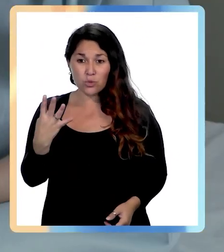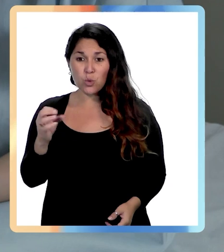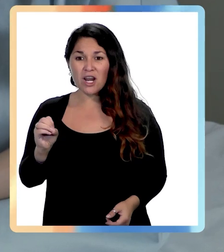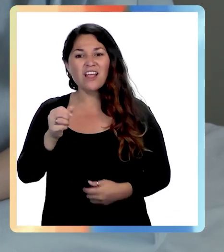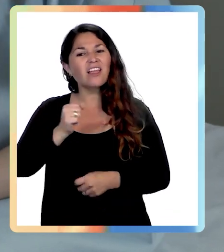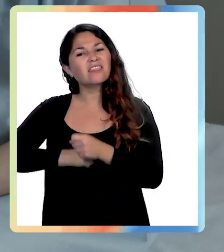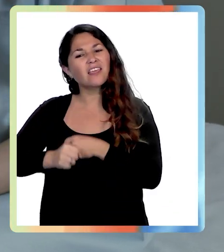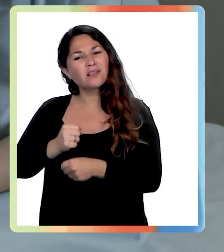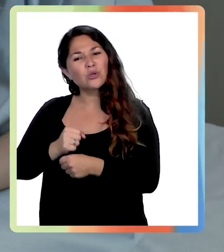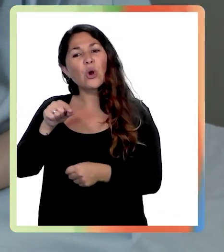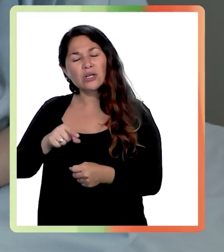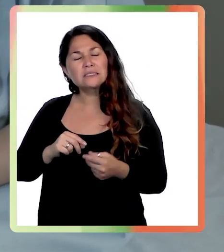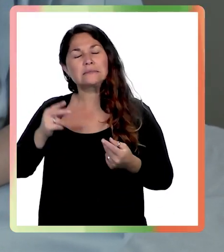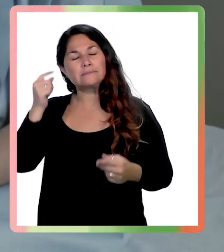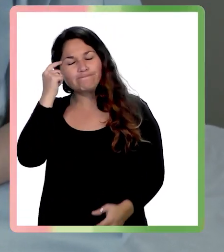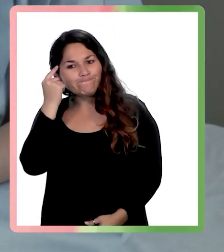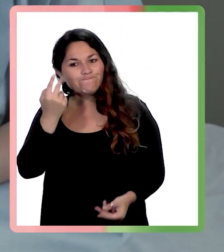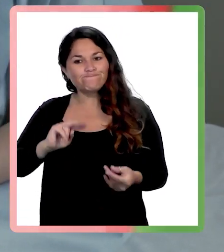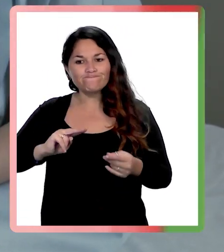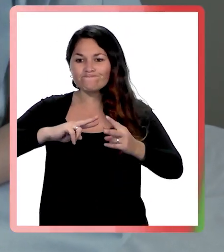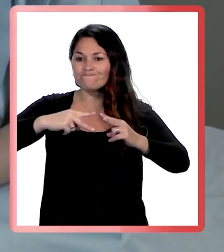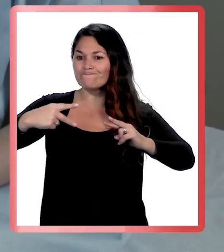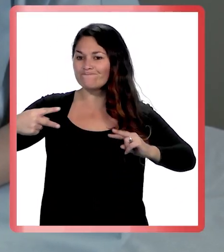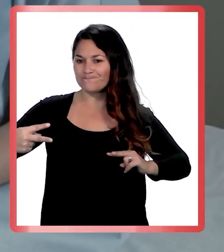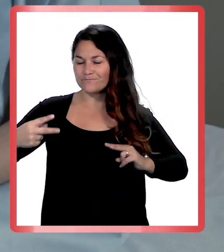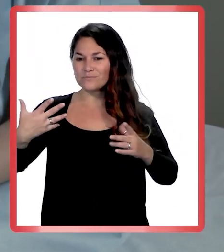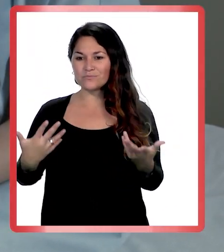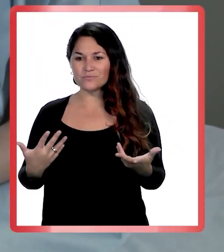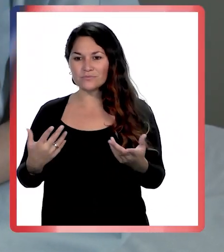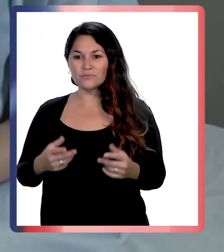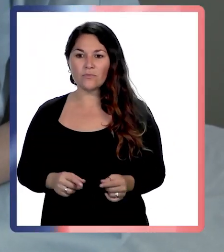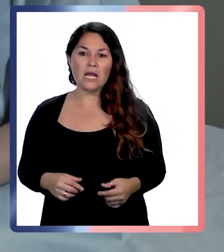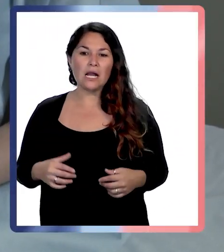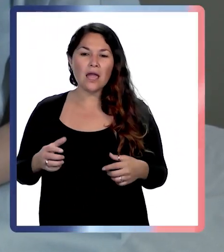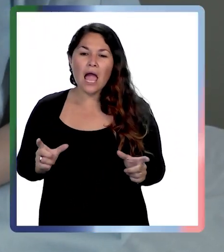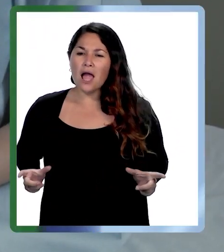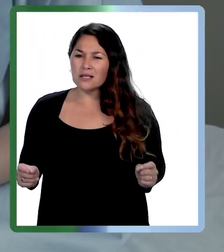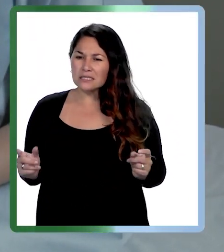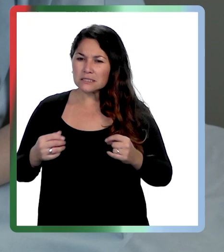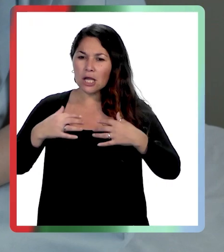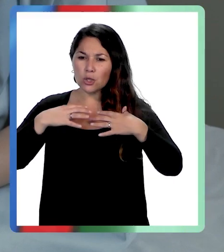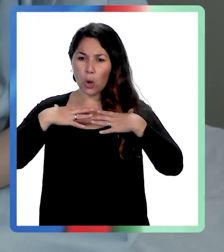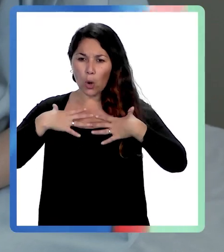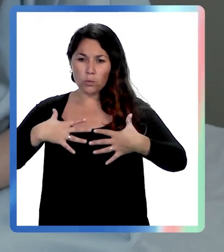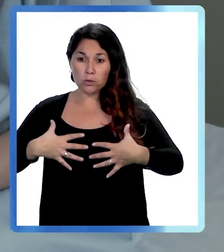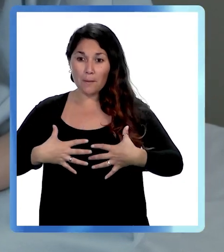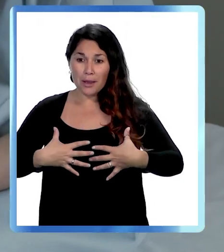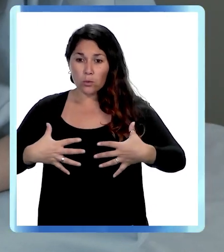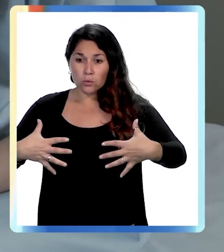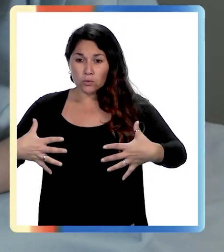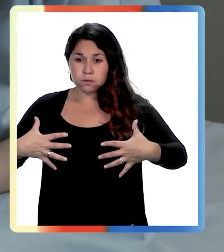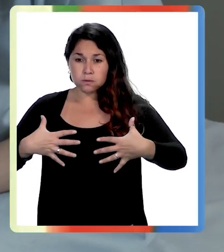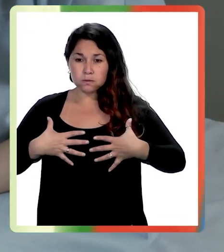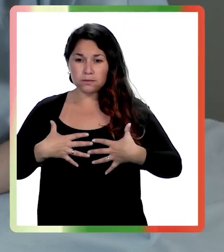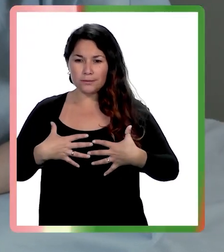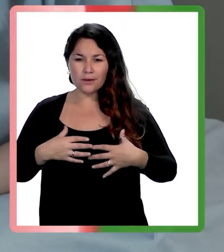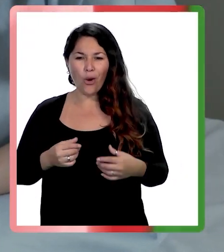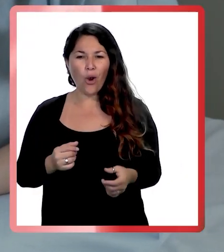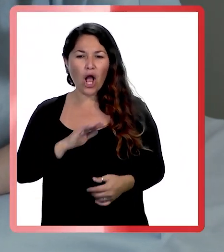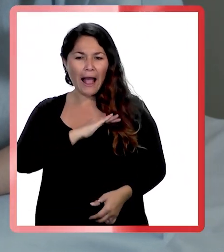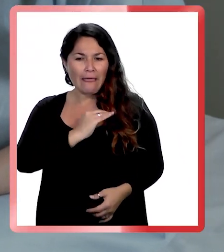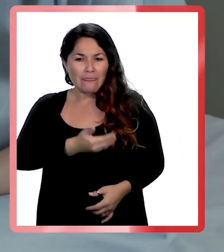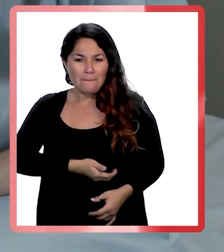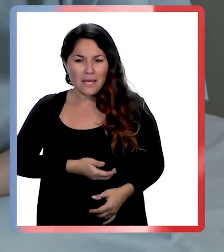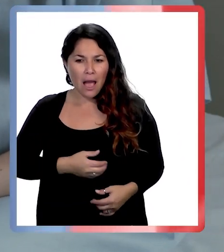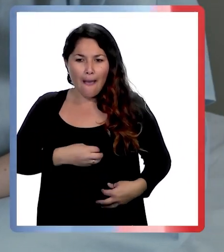puede sospechar estos síndromes hereditarios, y ahí es donde uno ve, por ejemplo, cuando uno habla de cáncer pulmonar o cánceres de mama o cánceres de